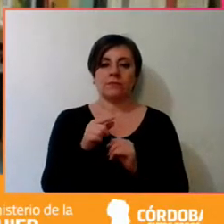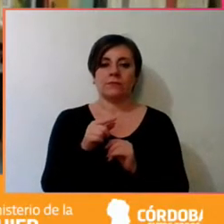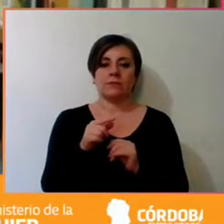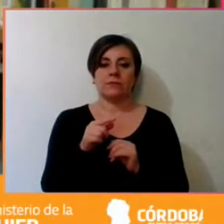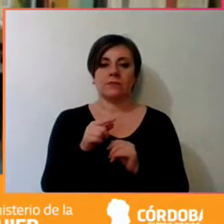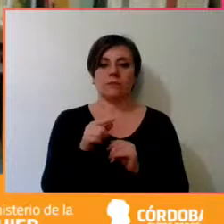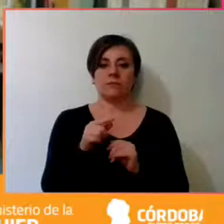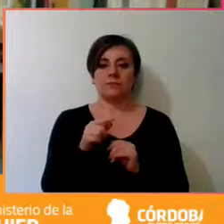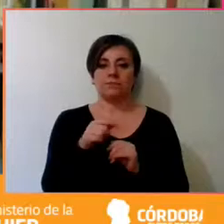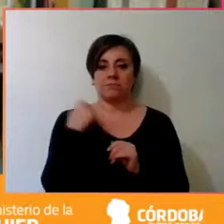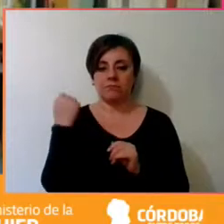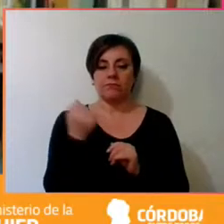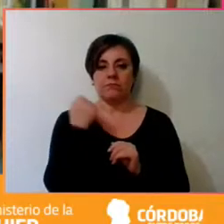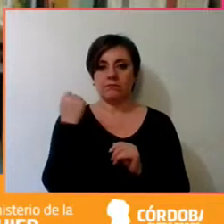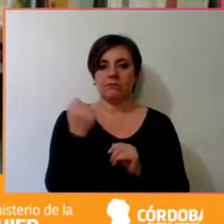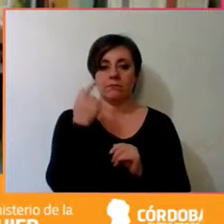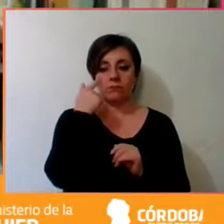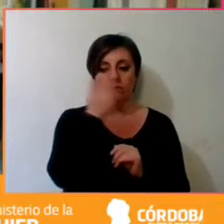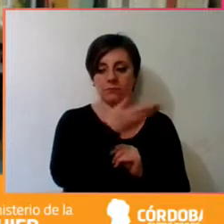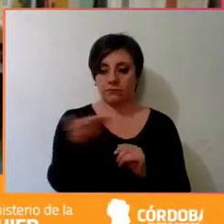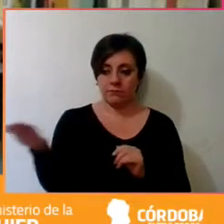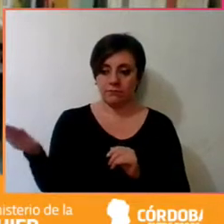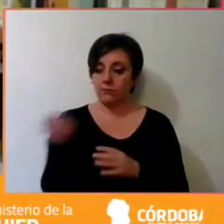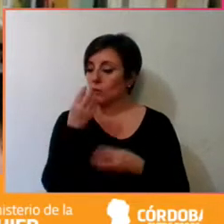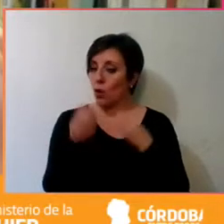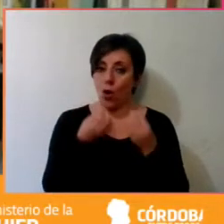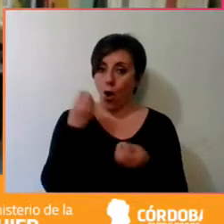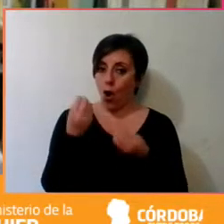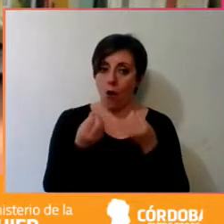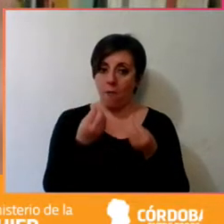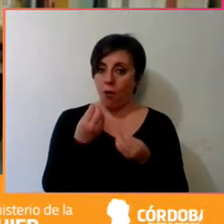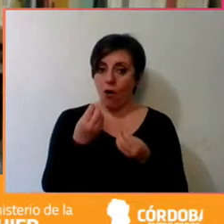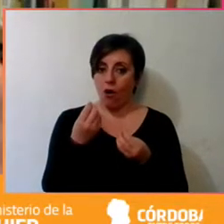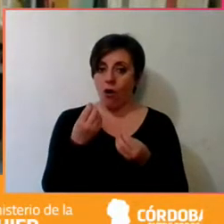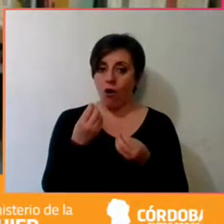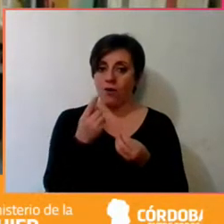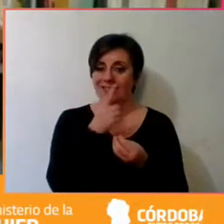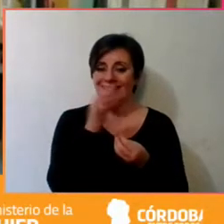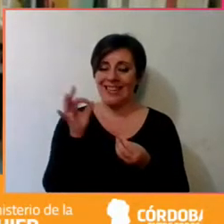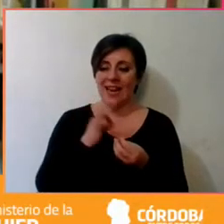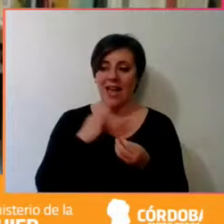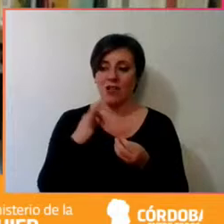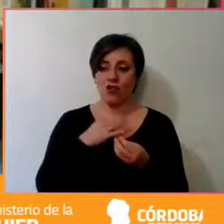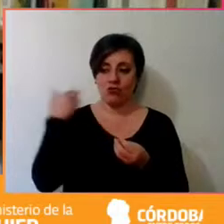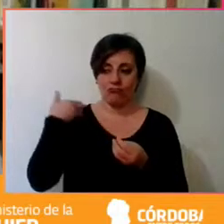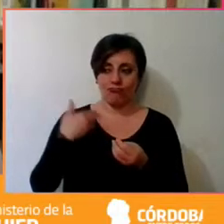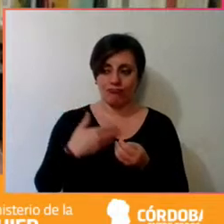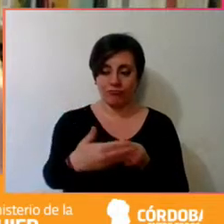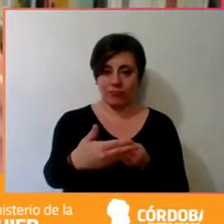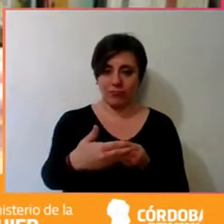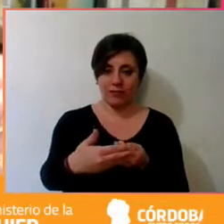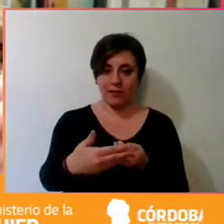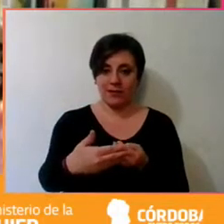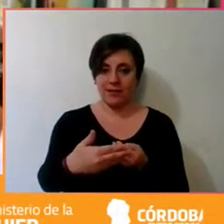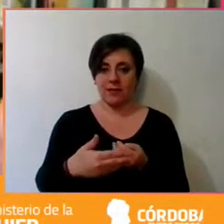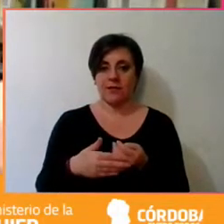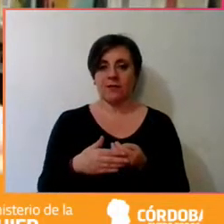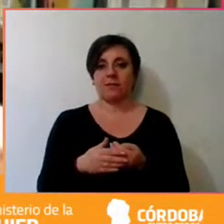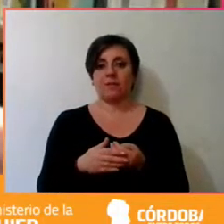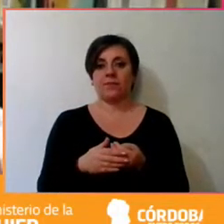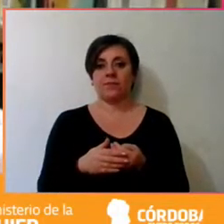es muy importante en lo que muestra ahí cómo en los últimos 100 años el crecimiento de